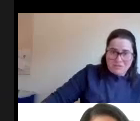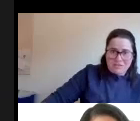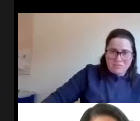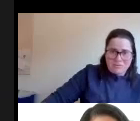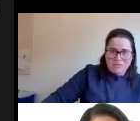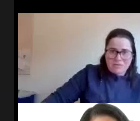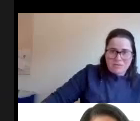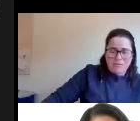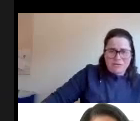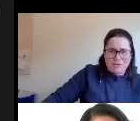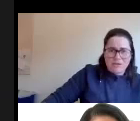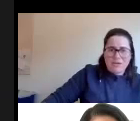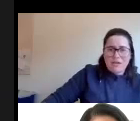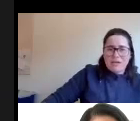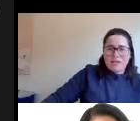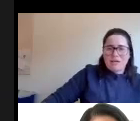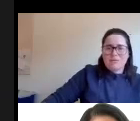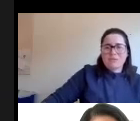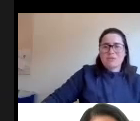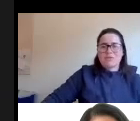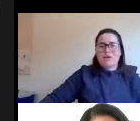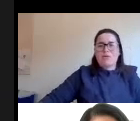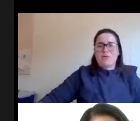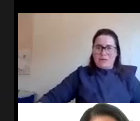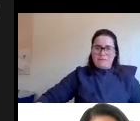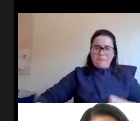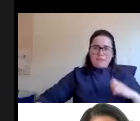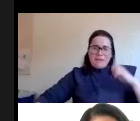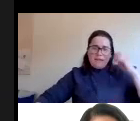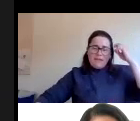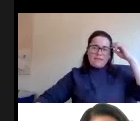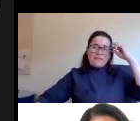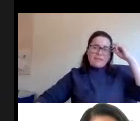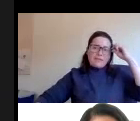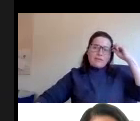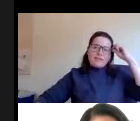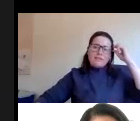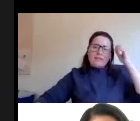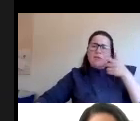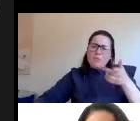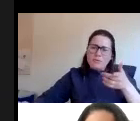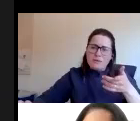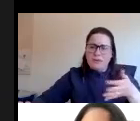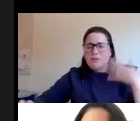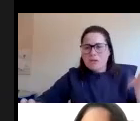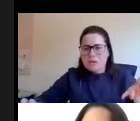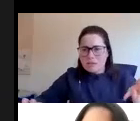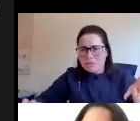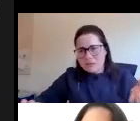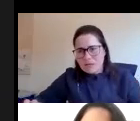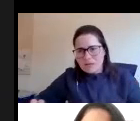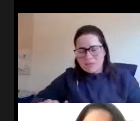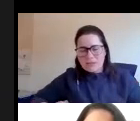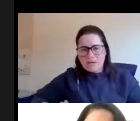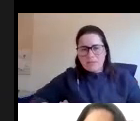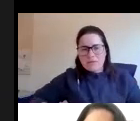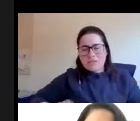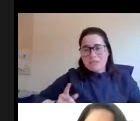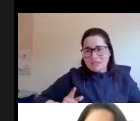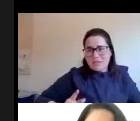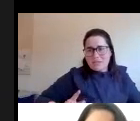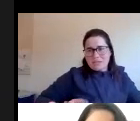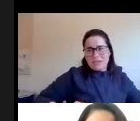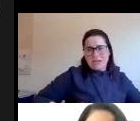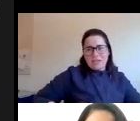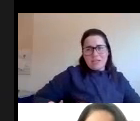exactamente donde están los puntos de monitoreo, tenemos zona urbana. En este caso, el índice, no lo puse porque no quería ser tan repetitiva, pero en